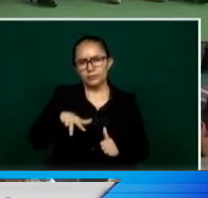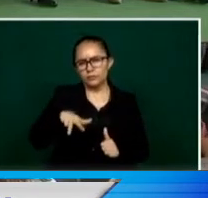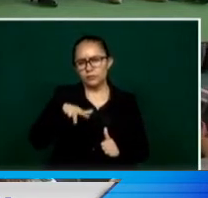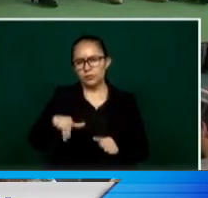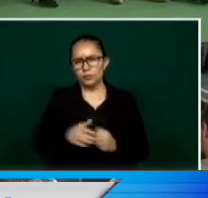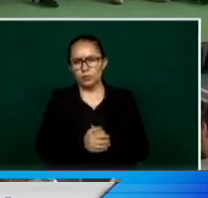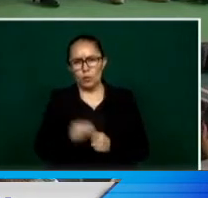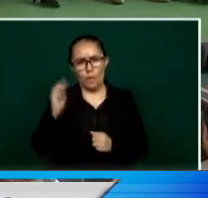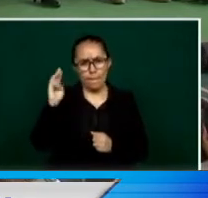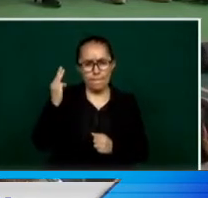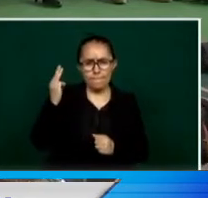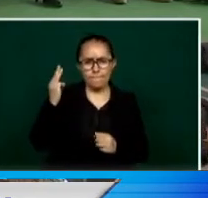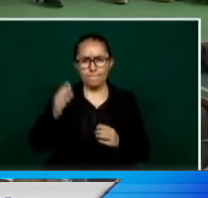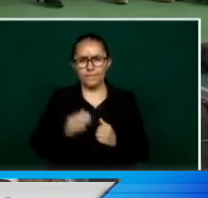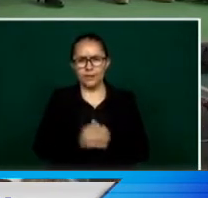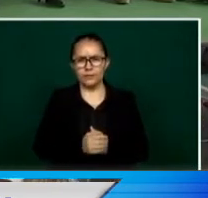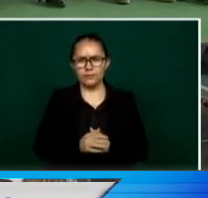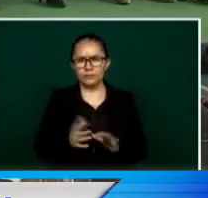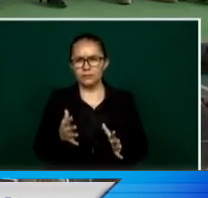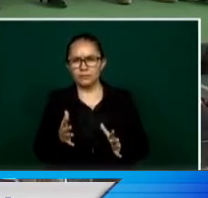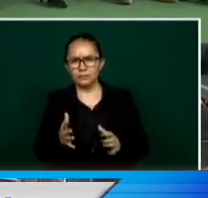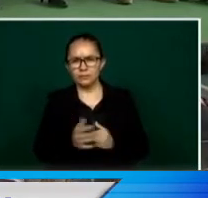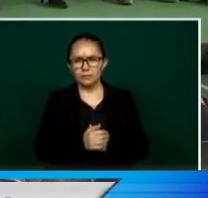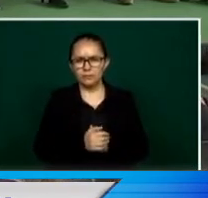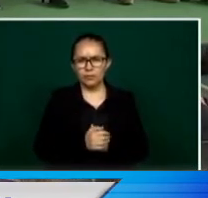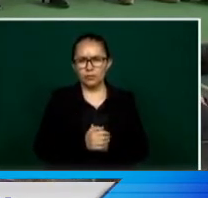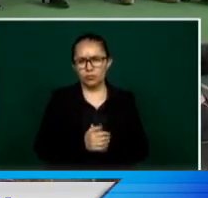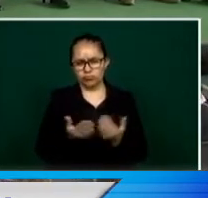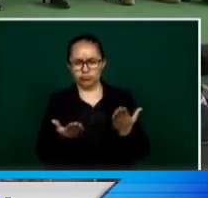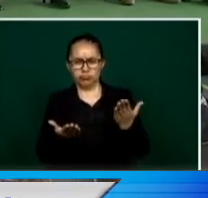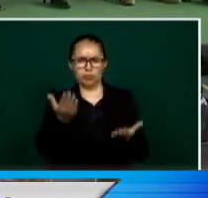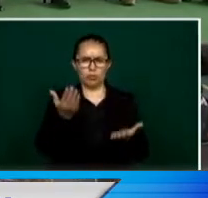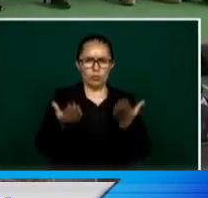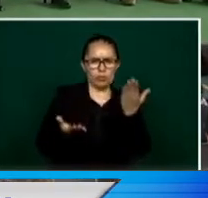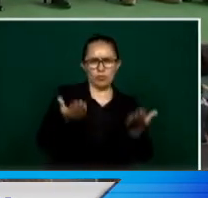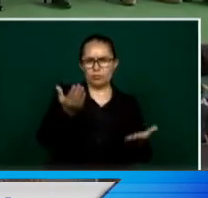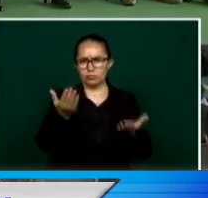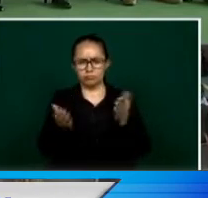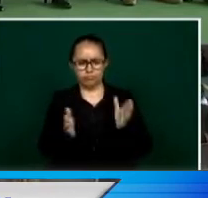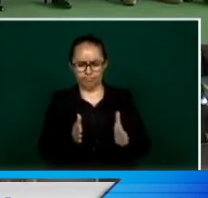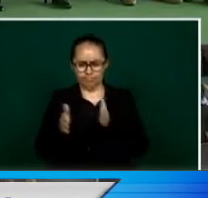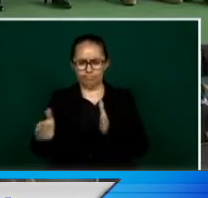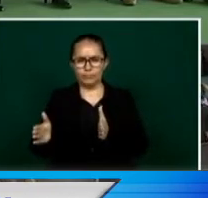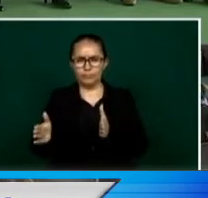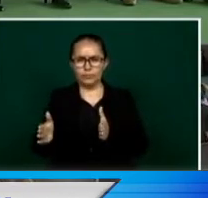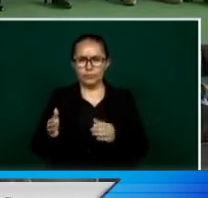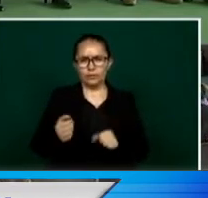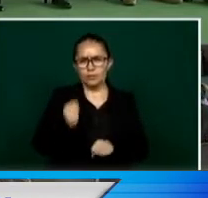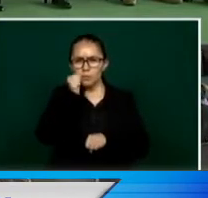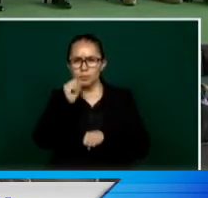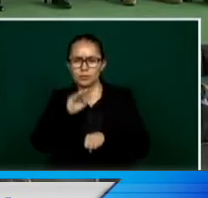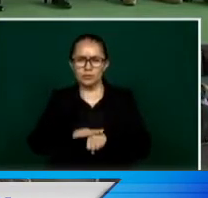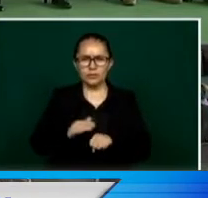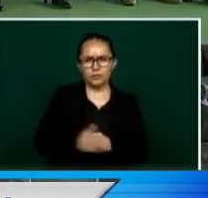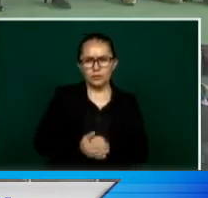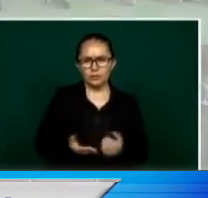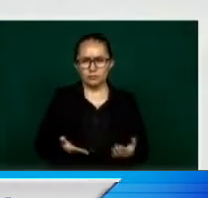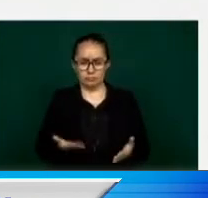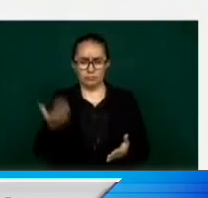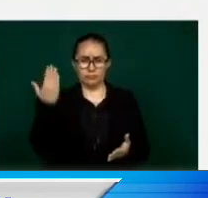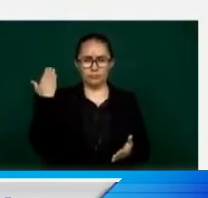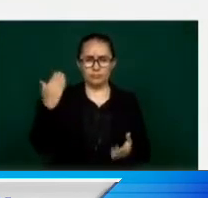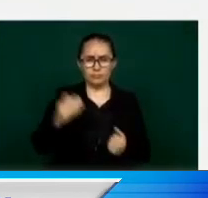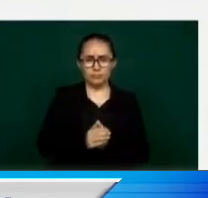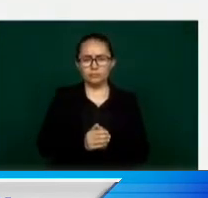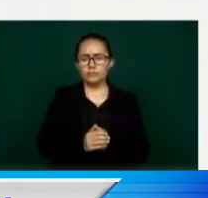decomisos de sustancias adictivas y armas. Se recomienda incrementar el número de elementos y la instalación de cámaras de vigilancia con la finalidad de reducir